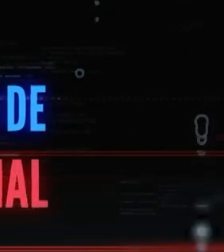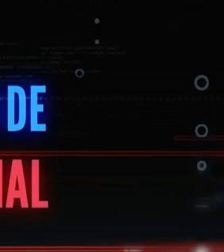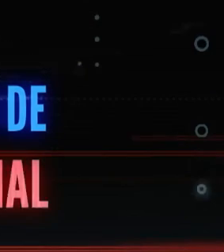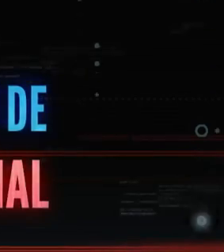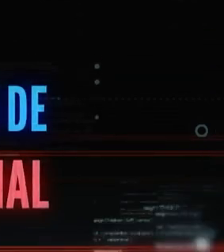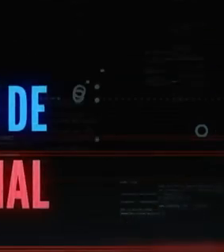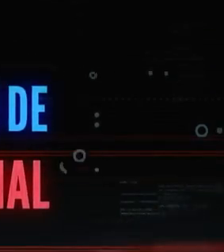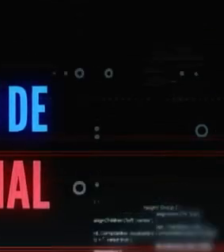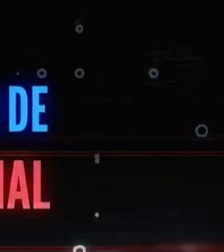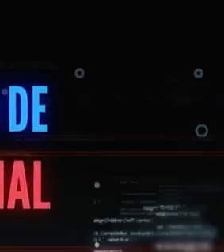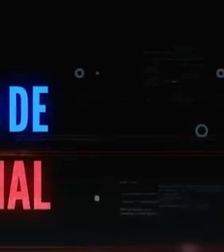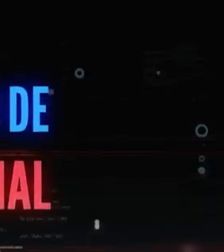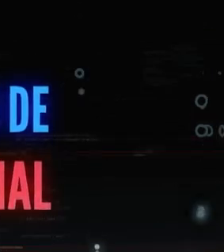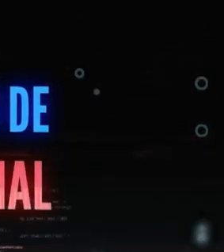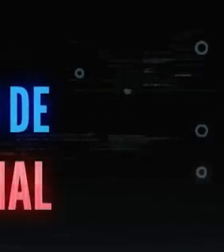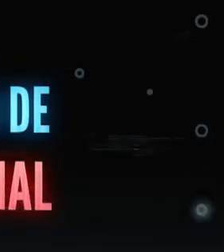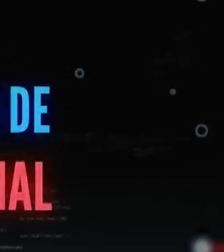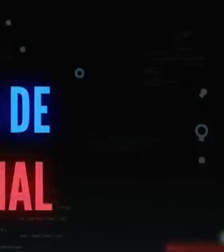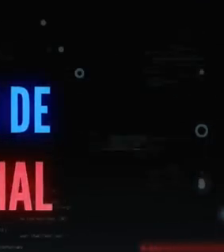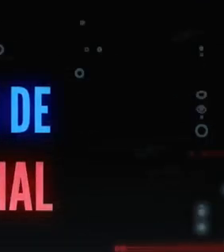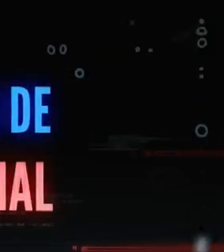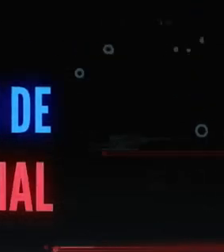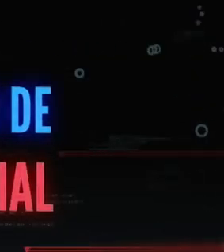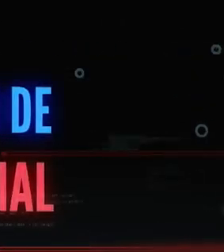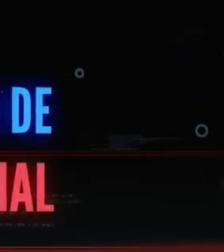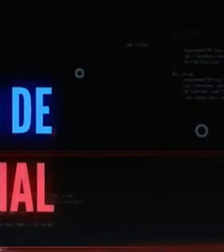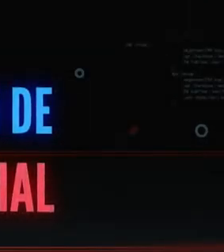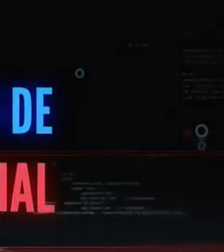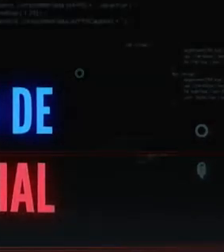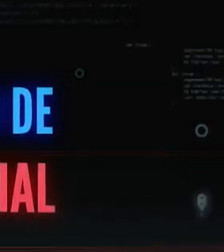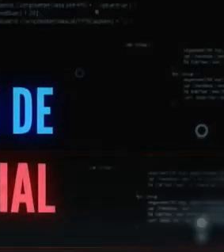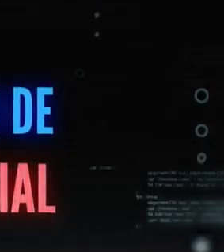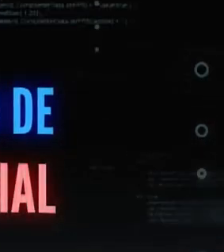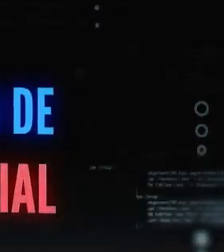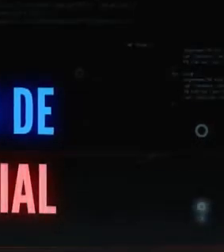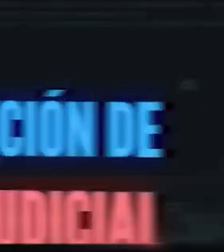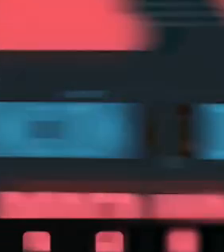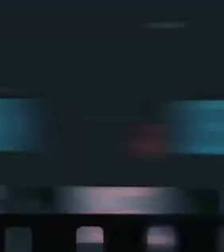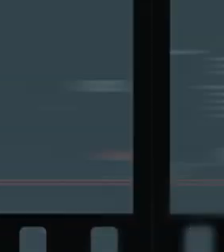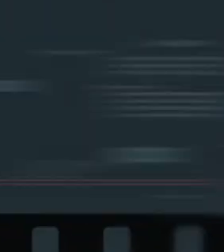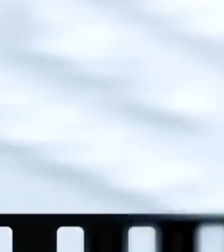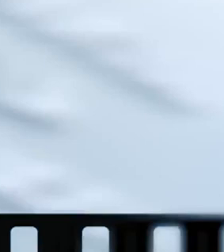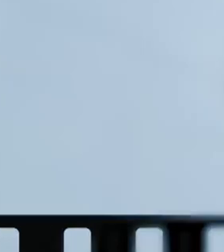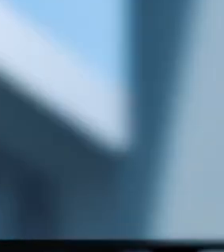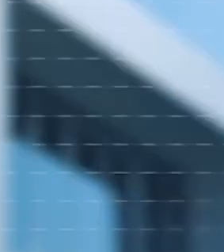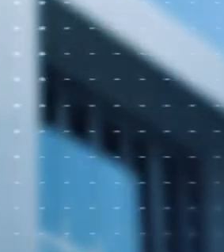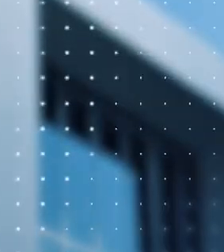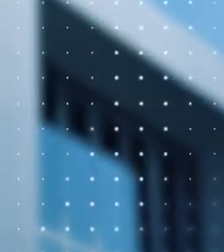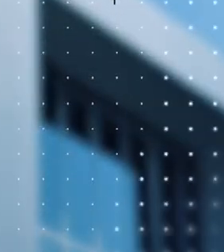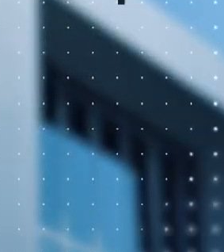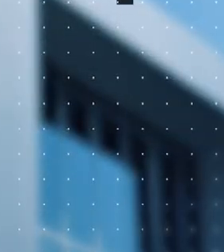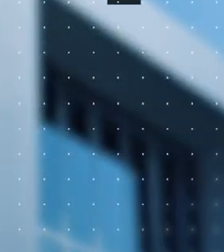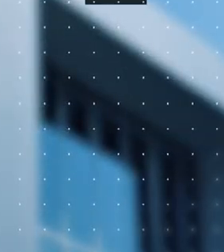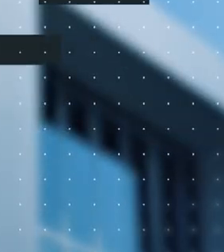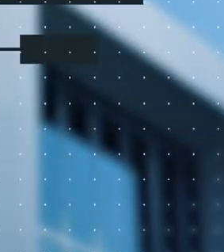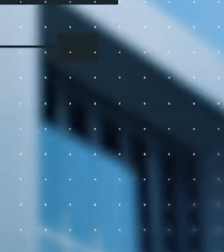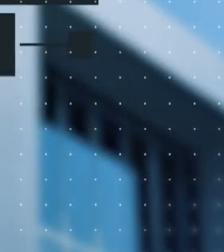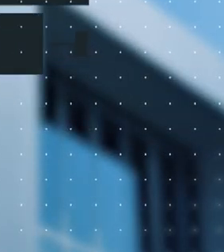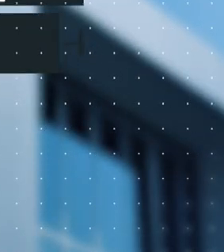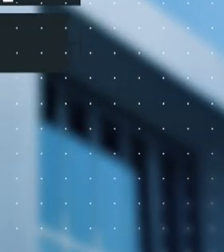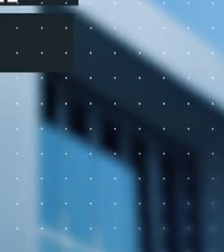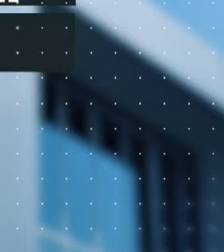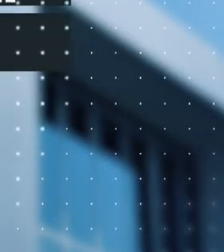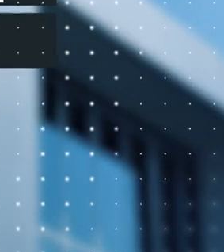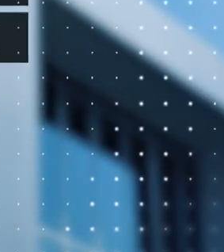Judicial. Medios de comunicación y comentaristas han difundido desinformación sobre el proyecto que plantea una reforma